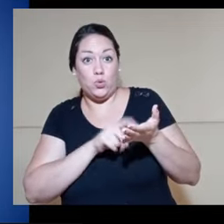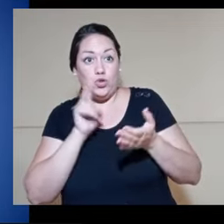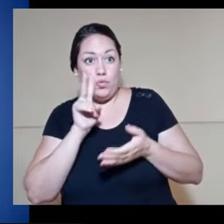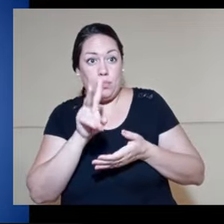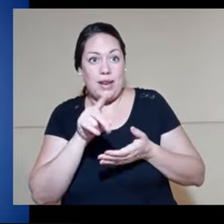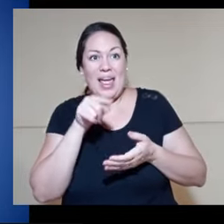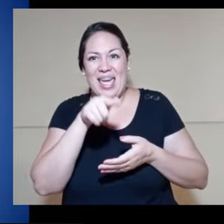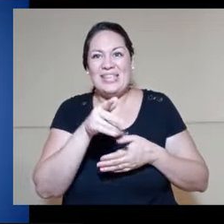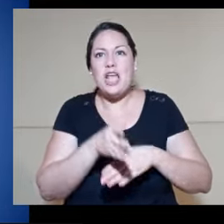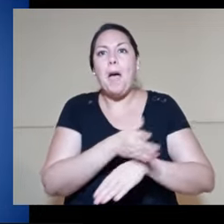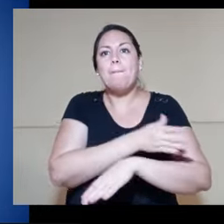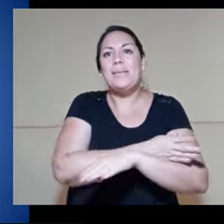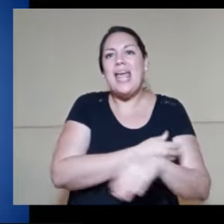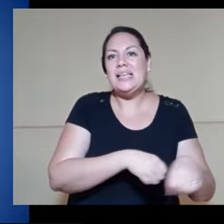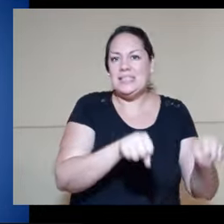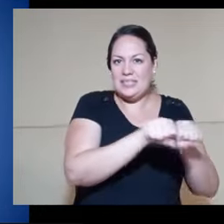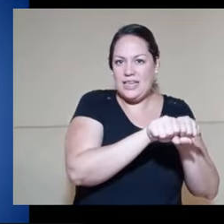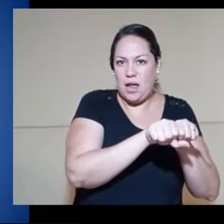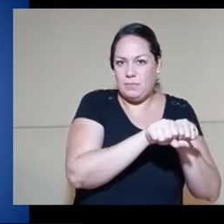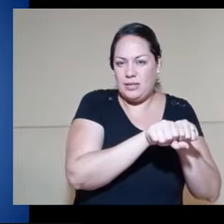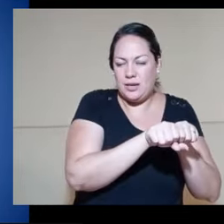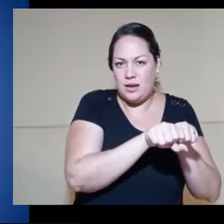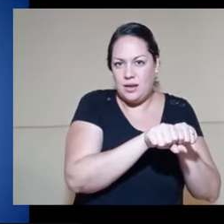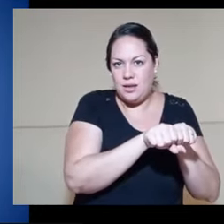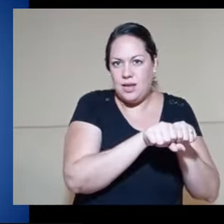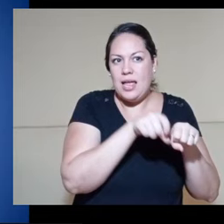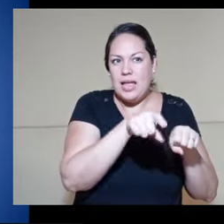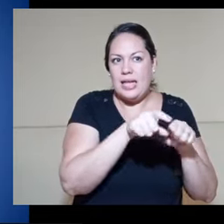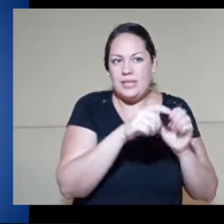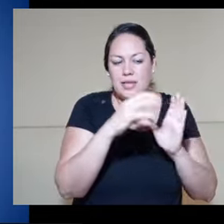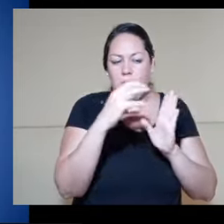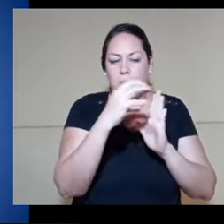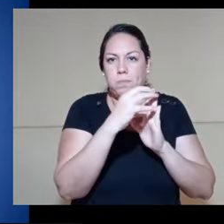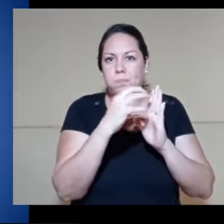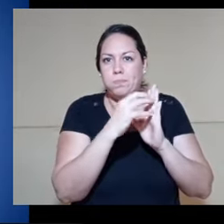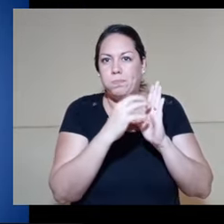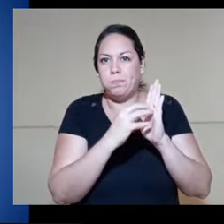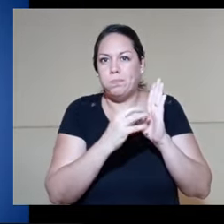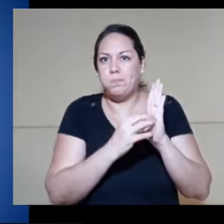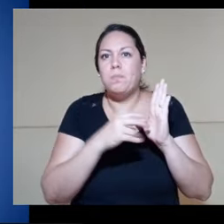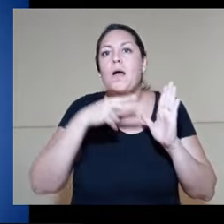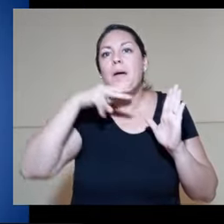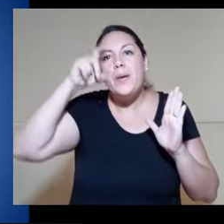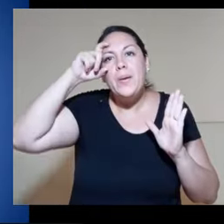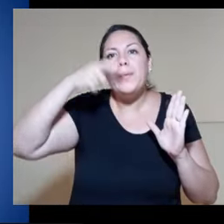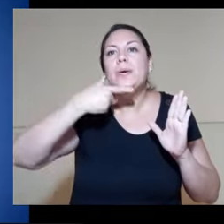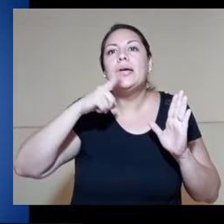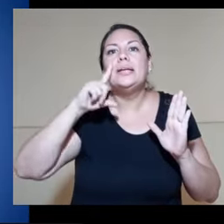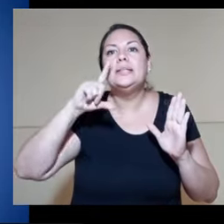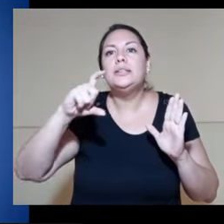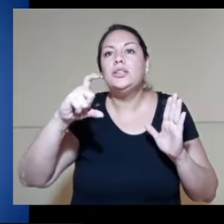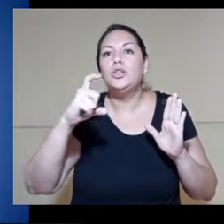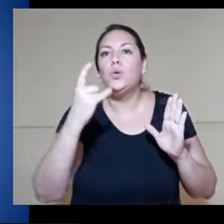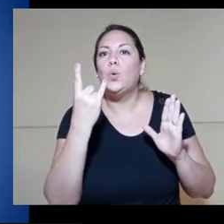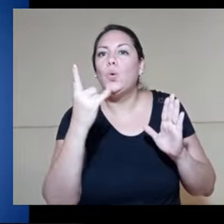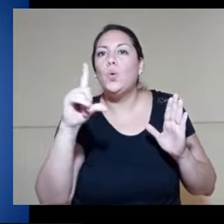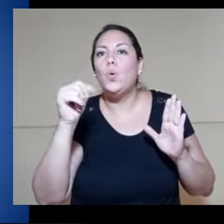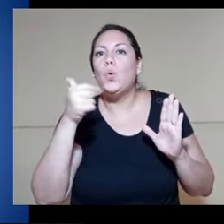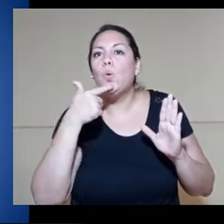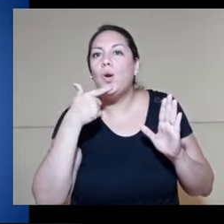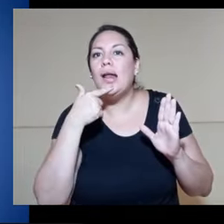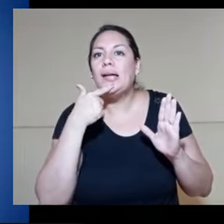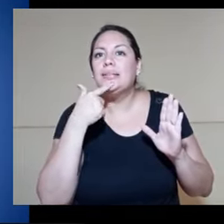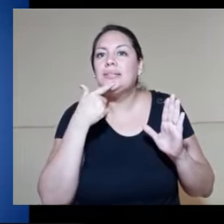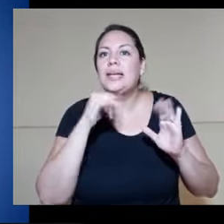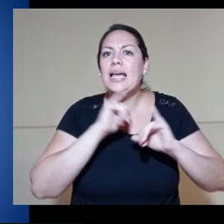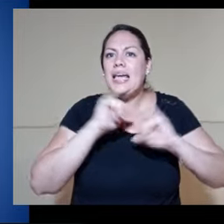neurona que tenemos acá, que yo estoy marcando con el cursor, que es la presináptica, trae sus vesículas llenas de neurotransmisores.